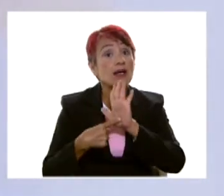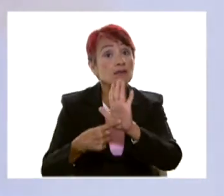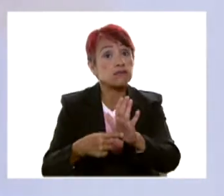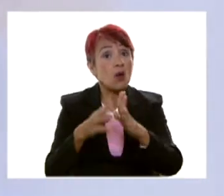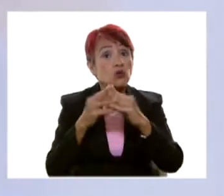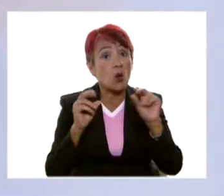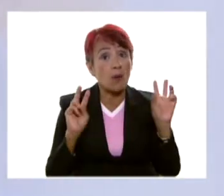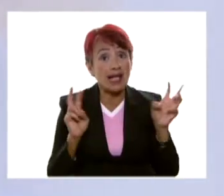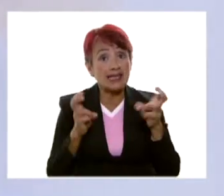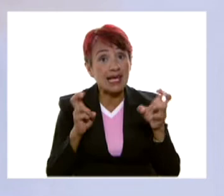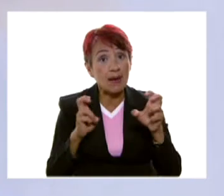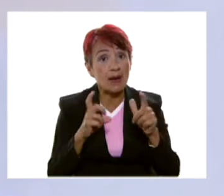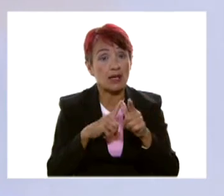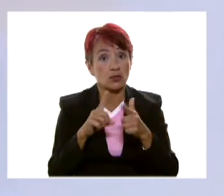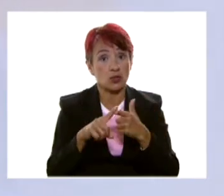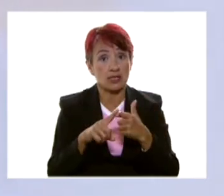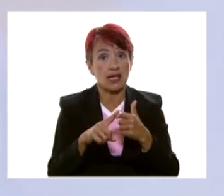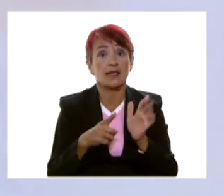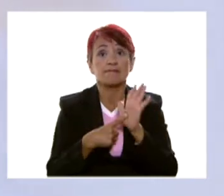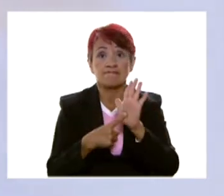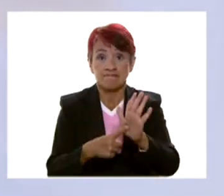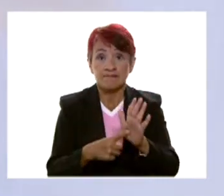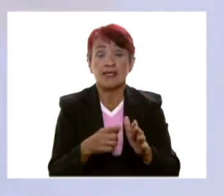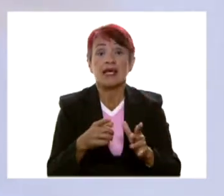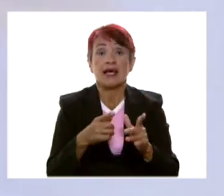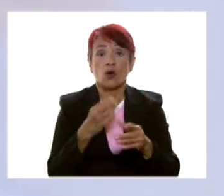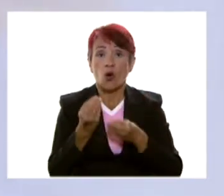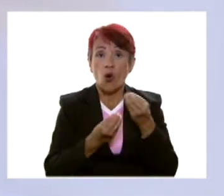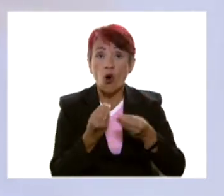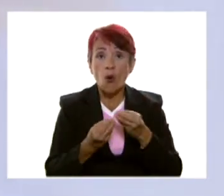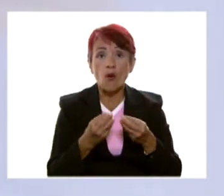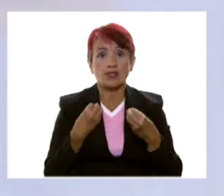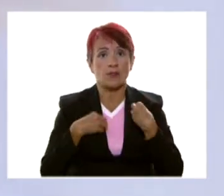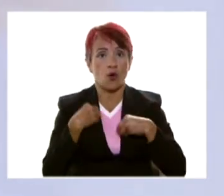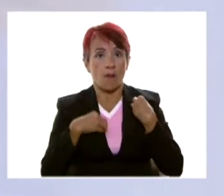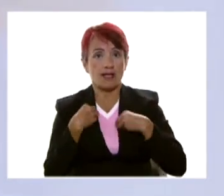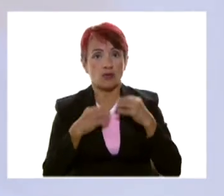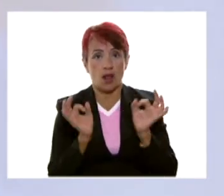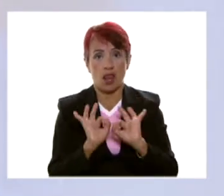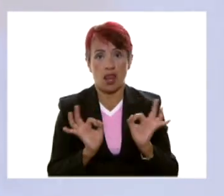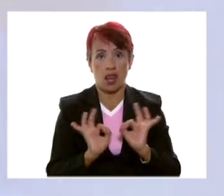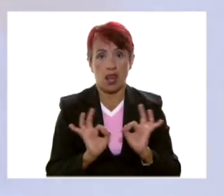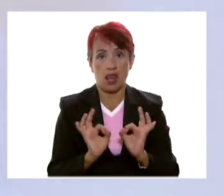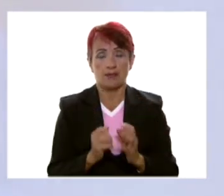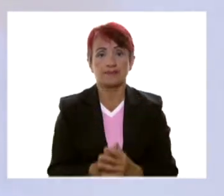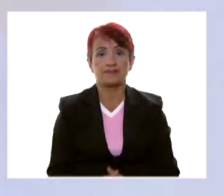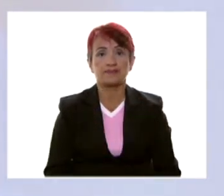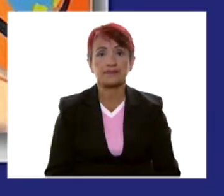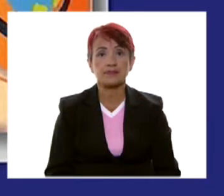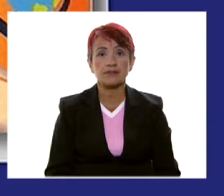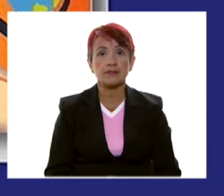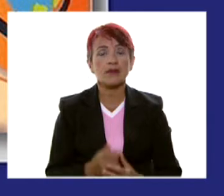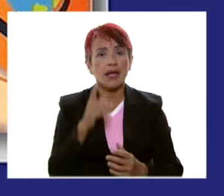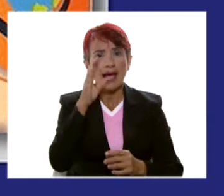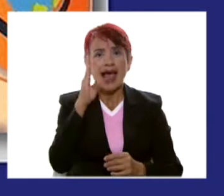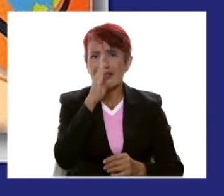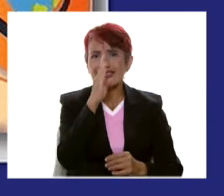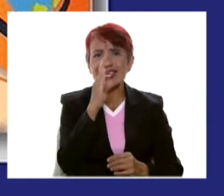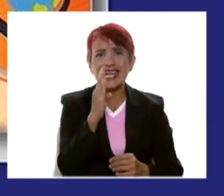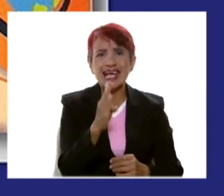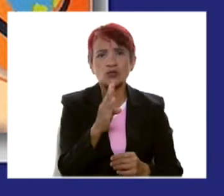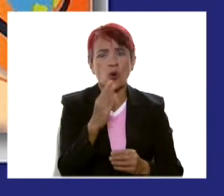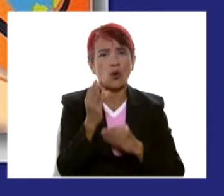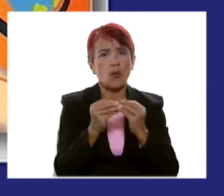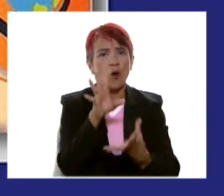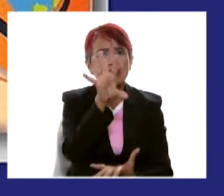como tal y así el lector se siente identificado sin ningún tipo de preocupación como tal. Lo conciso. Cuando hablo de lo conciso es